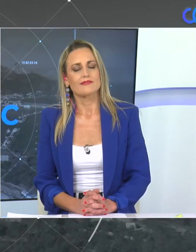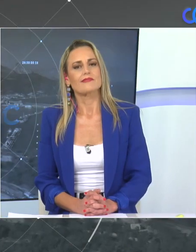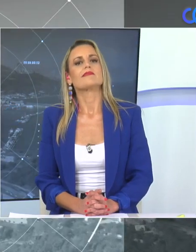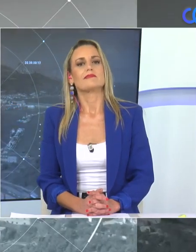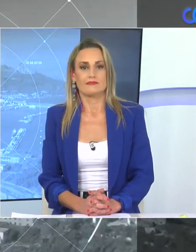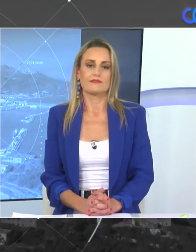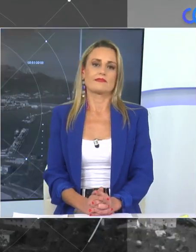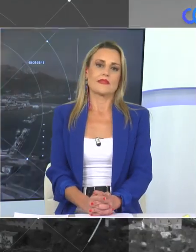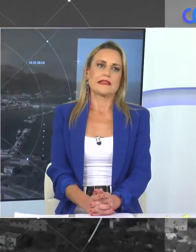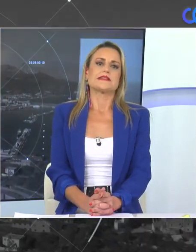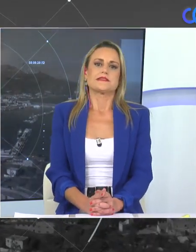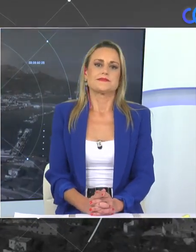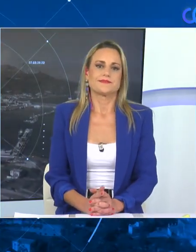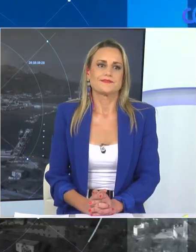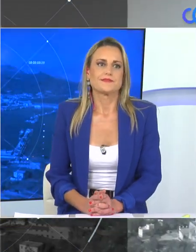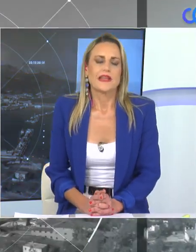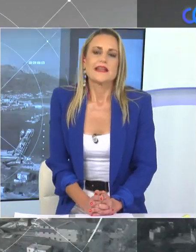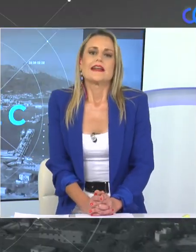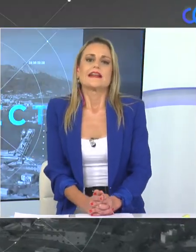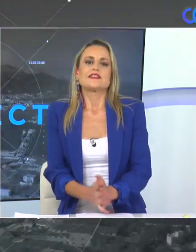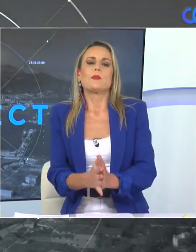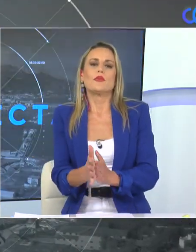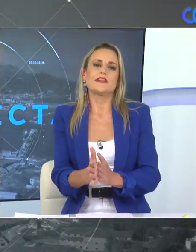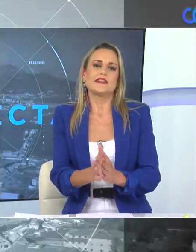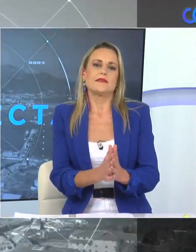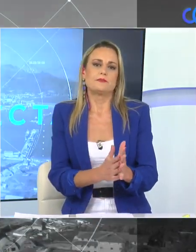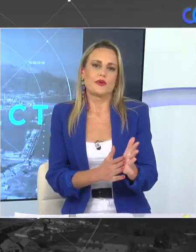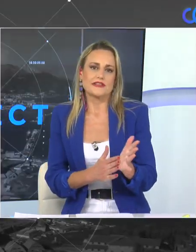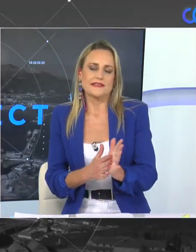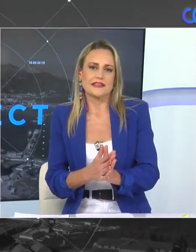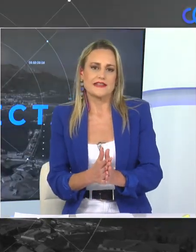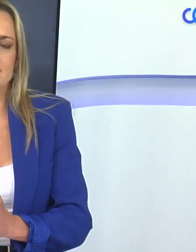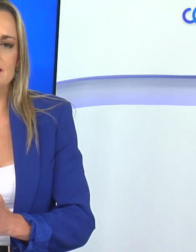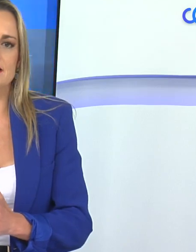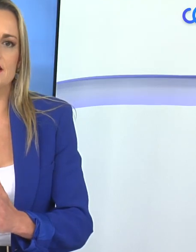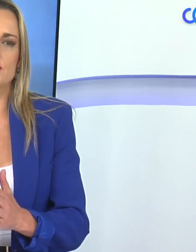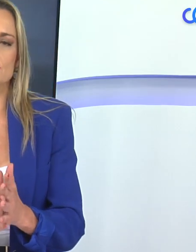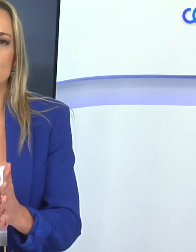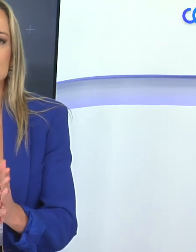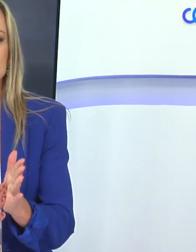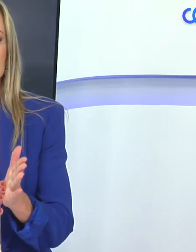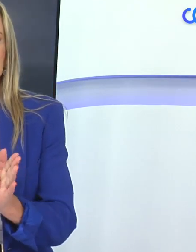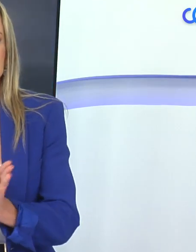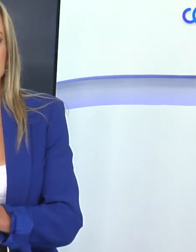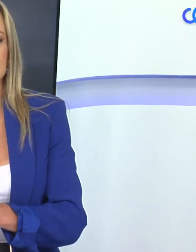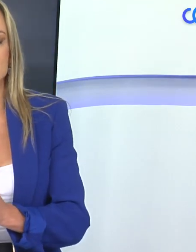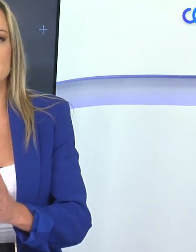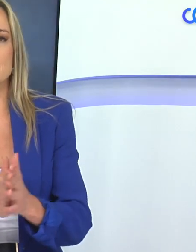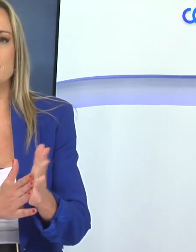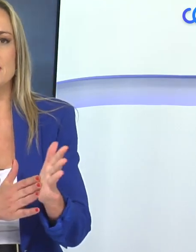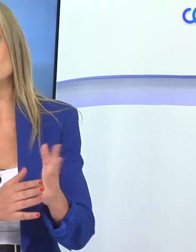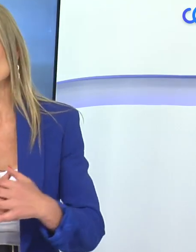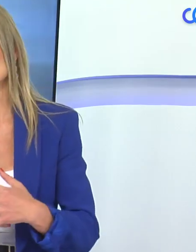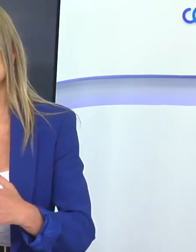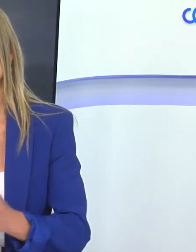supuesto pero pero desde casa hay que hacer especial incapié es muy importante tener ese control Muchísimas gracias Alicia también a